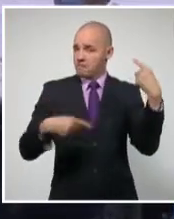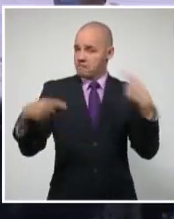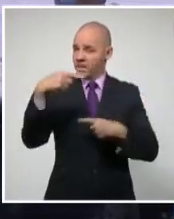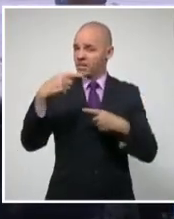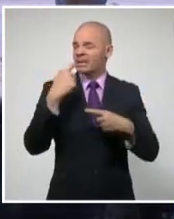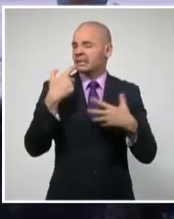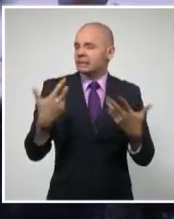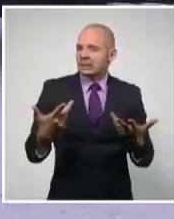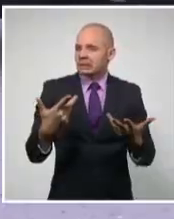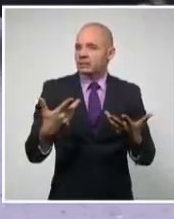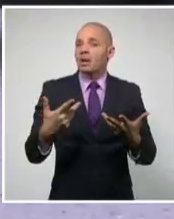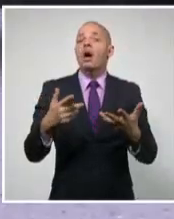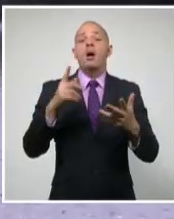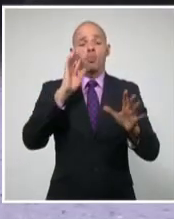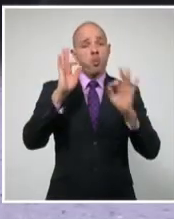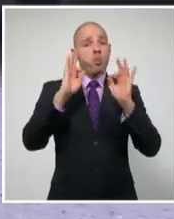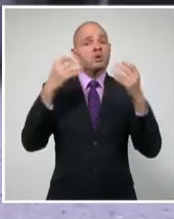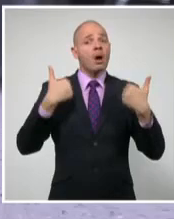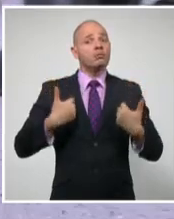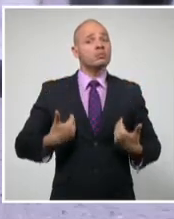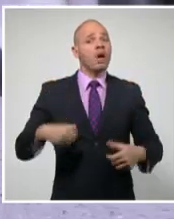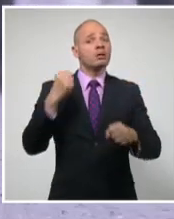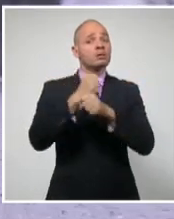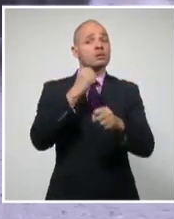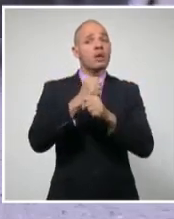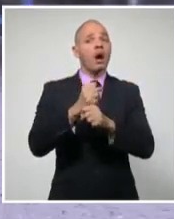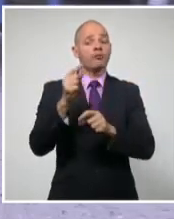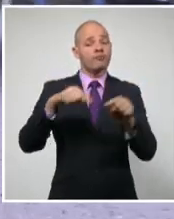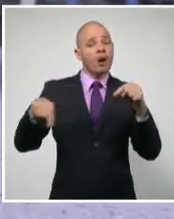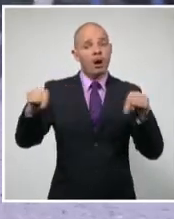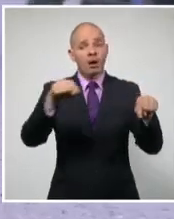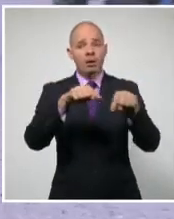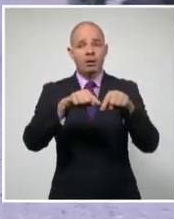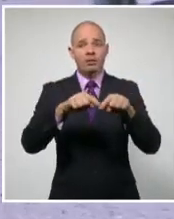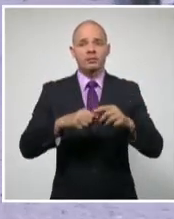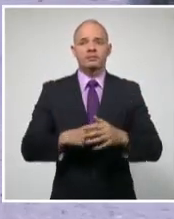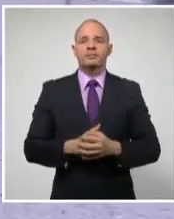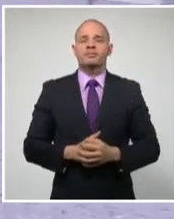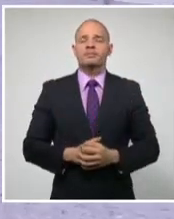Sus trabajadores. Sistema informativo.